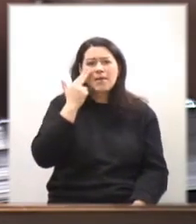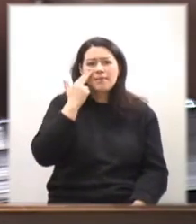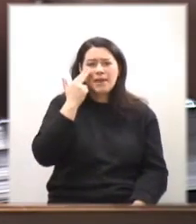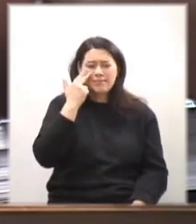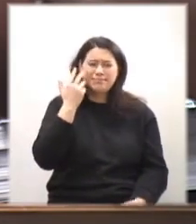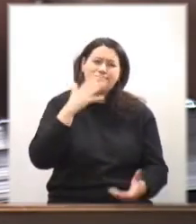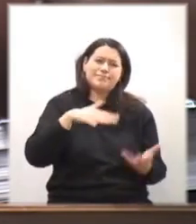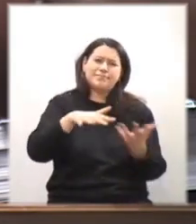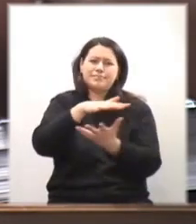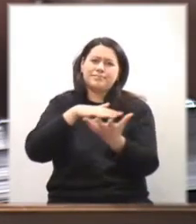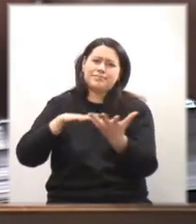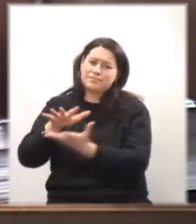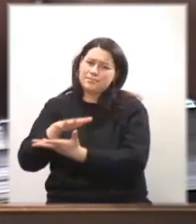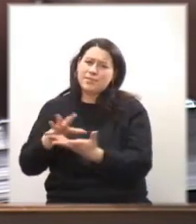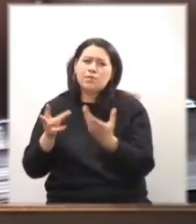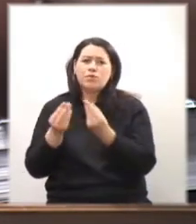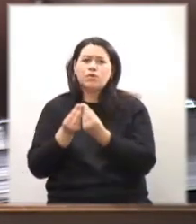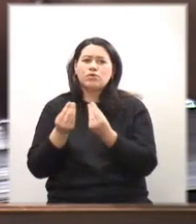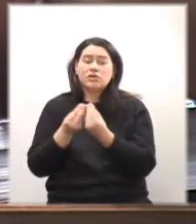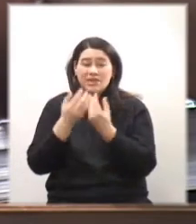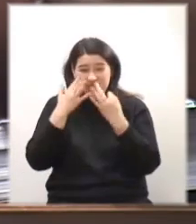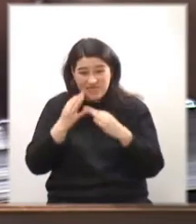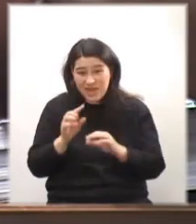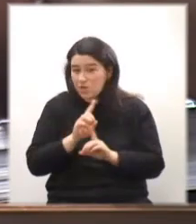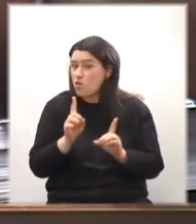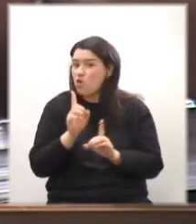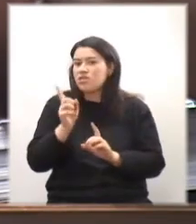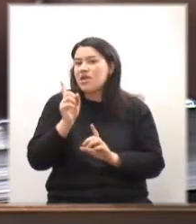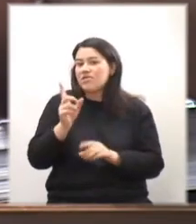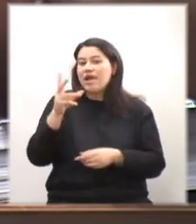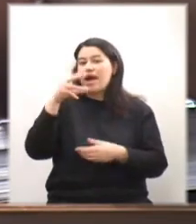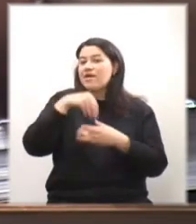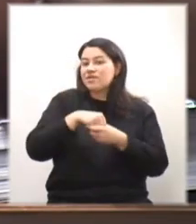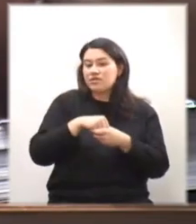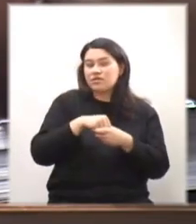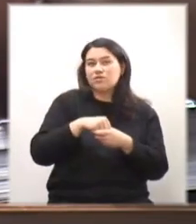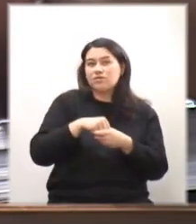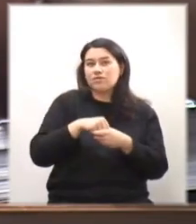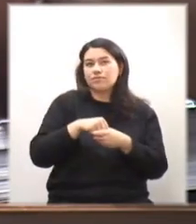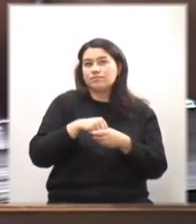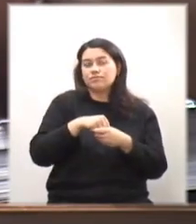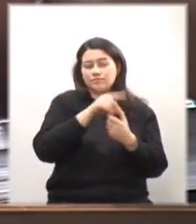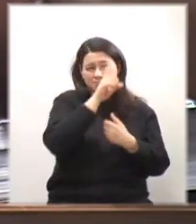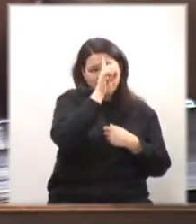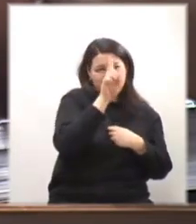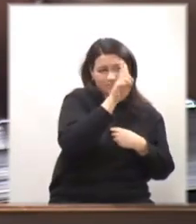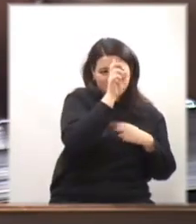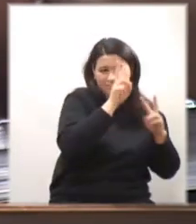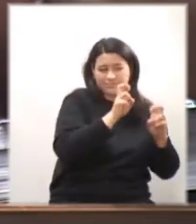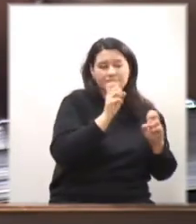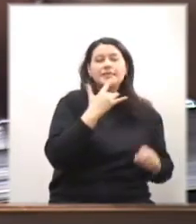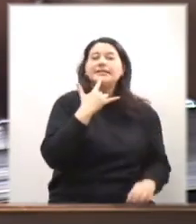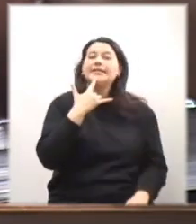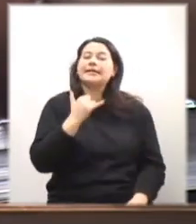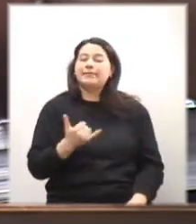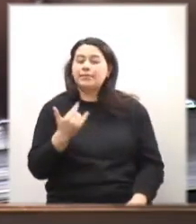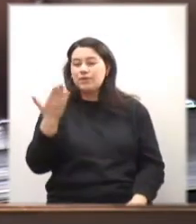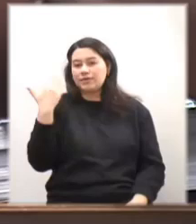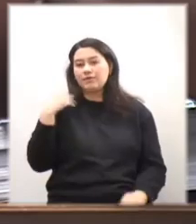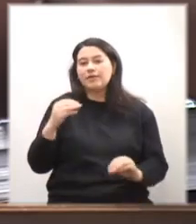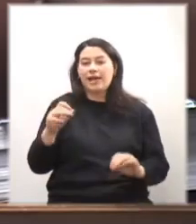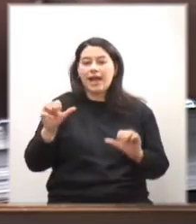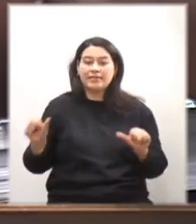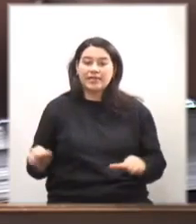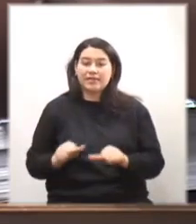otros sectores que en teoría no deberían estar expuestos a la competencia internacional, y ejemplo de la anterior son